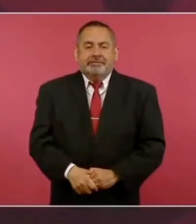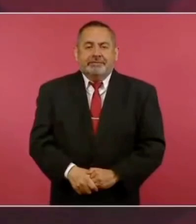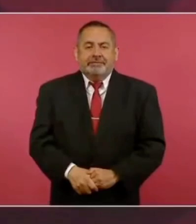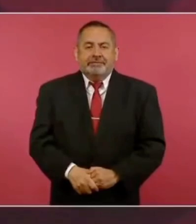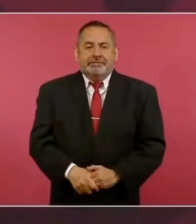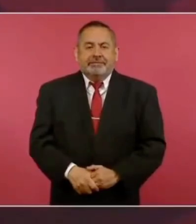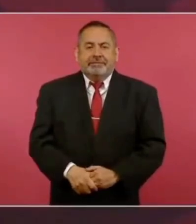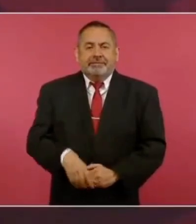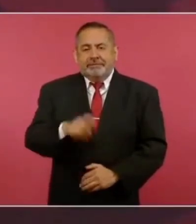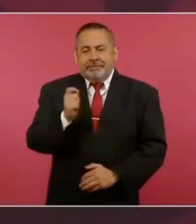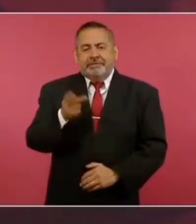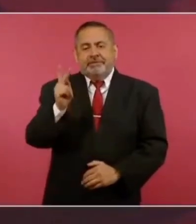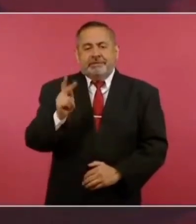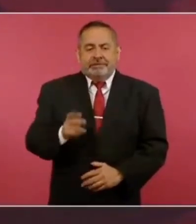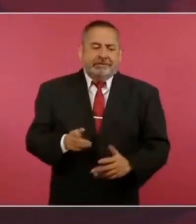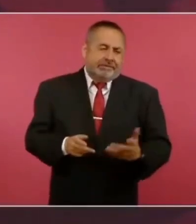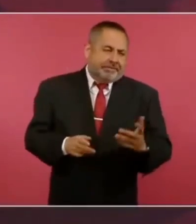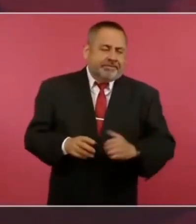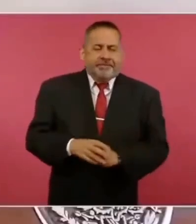Pero no es como